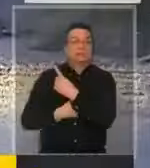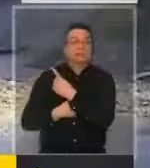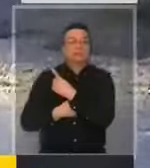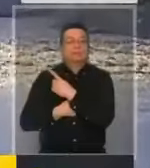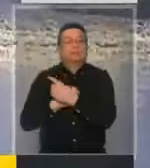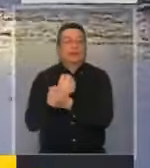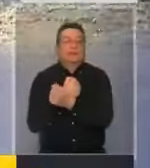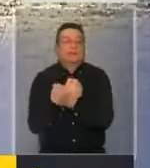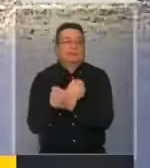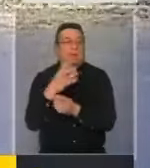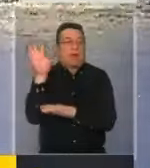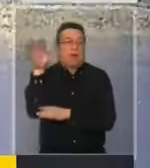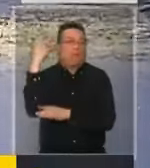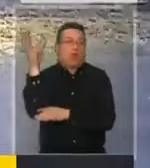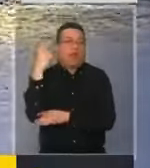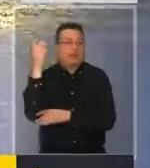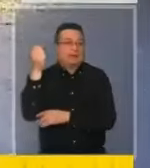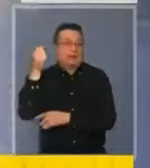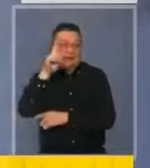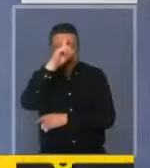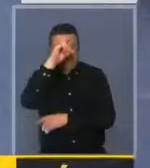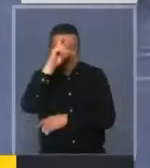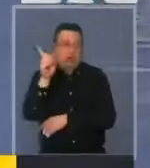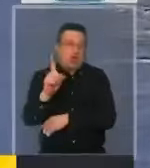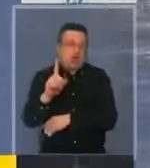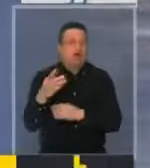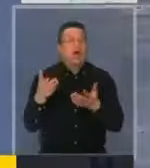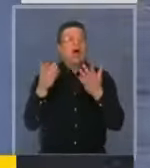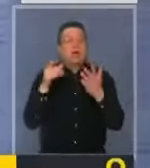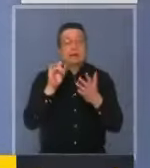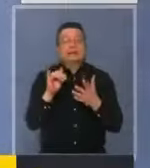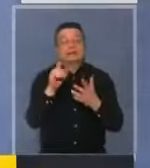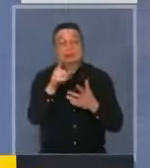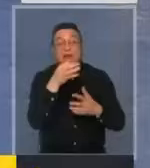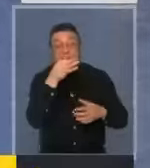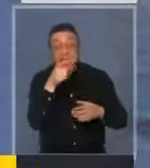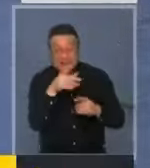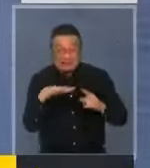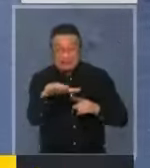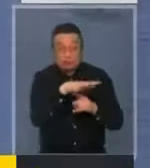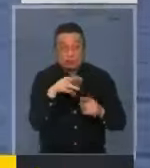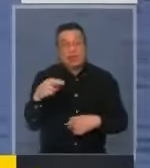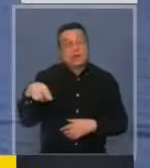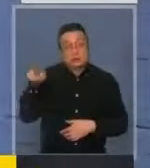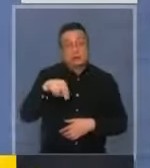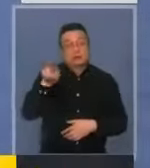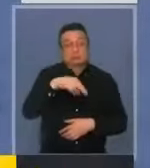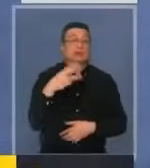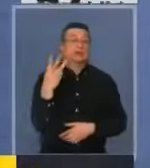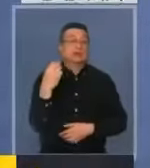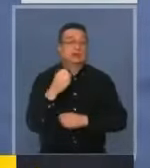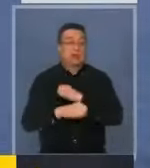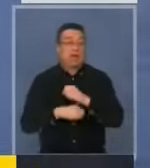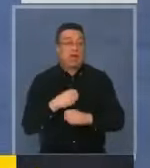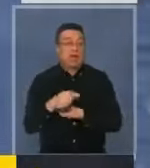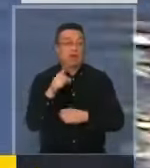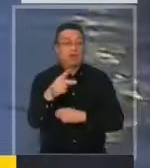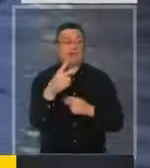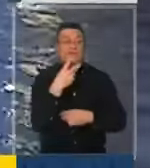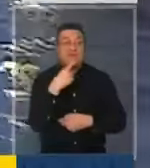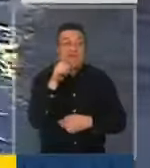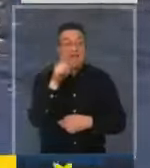además, Felipe Caro, que está en terreno alcalde con los vecinos, dice que efectivamente esta es una situación que se repite. Hace 13 años están viviendo en esa villa y